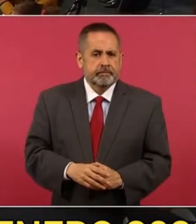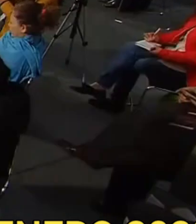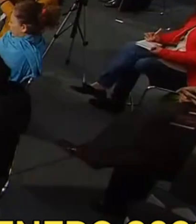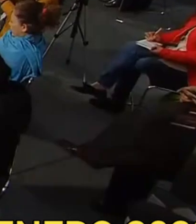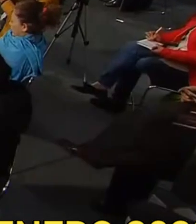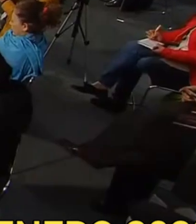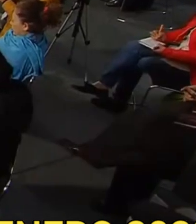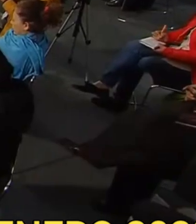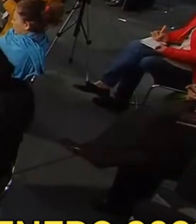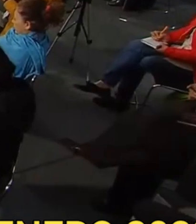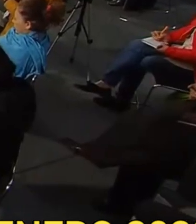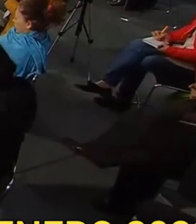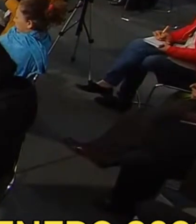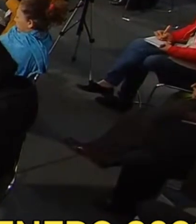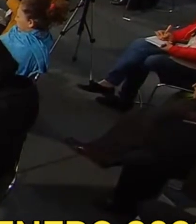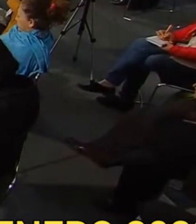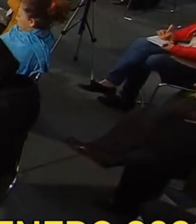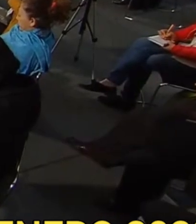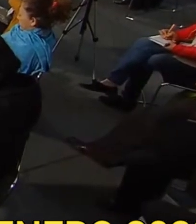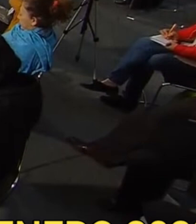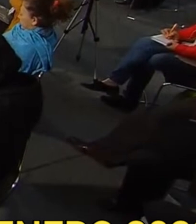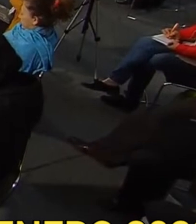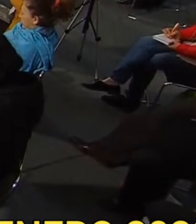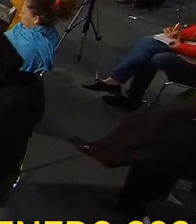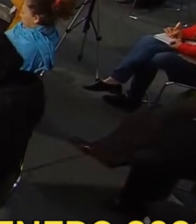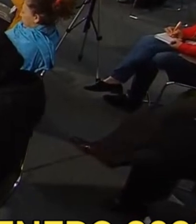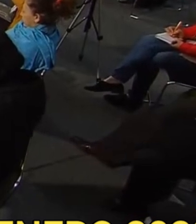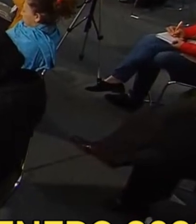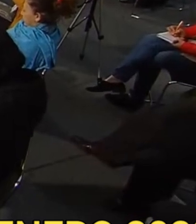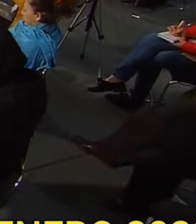Y hasta ahí. Entonces me falta